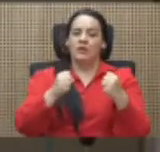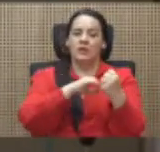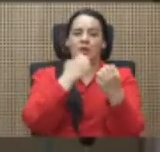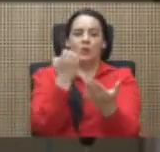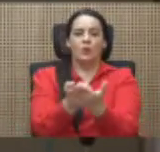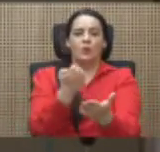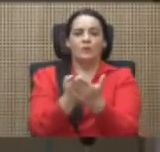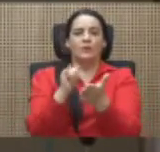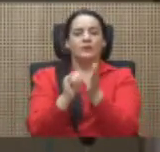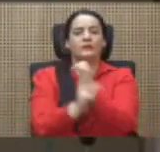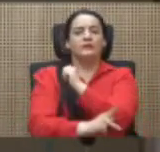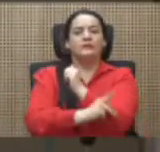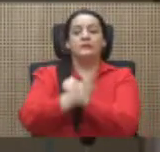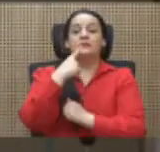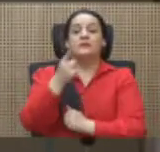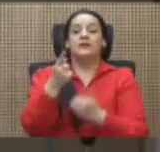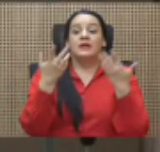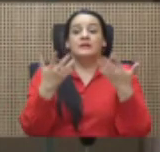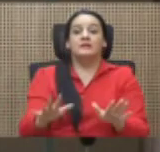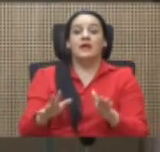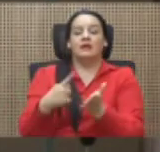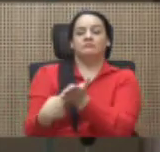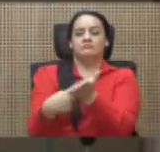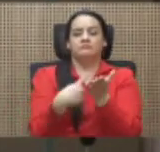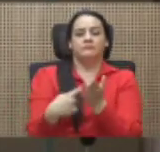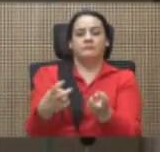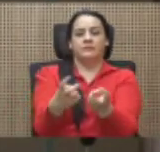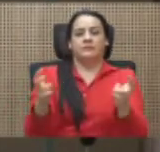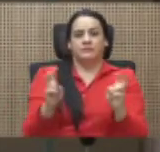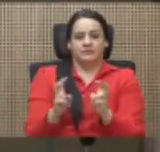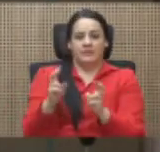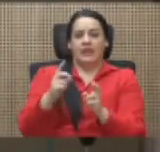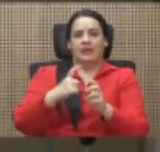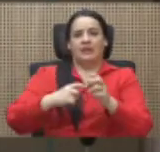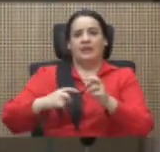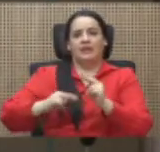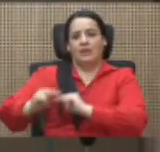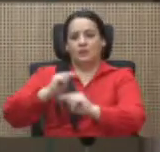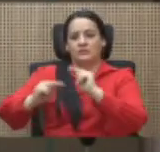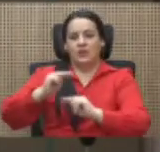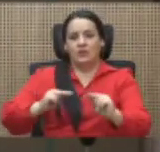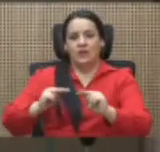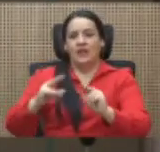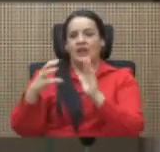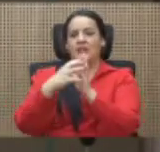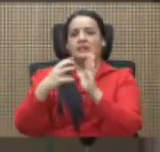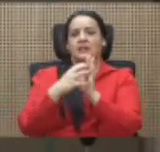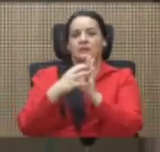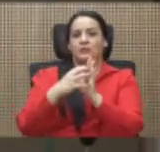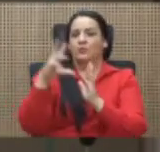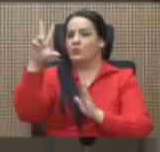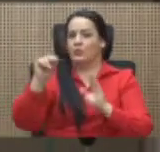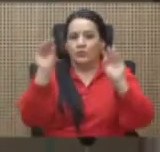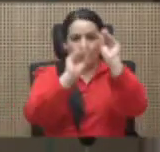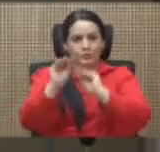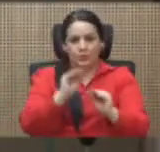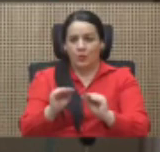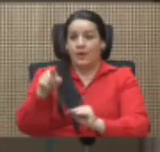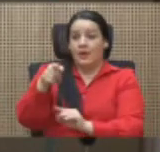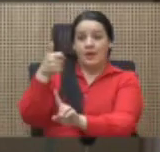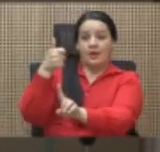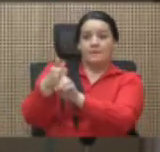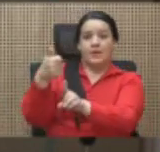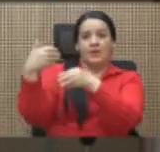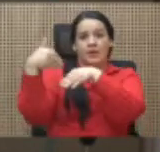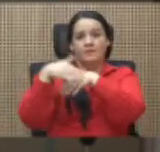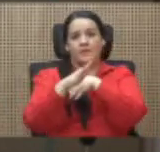habían negociado ya ahí en la mesa, porque el texto no lo construí yo, lo enviaron ellos. Ya no iba. Es a eso a lo